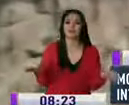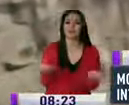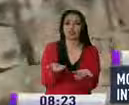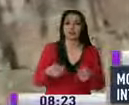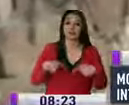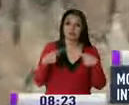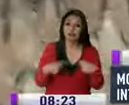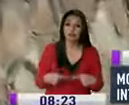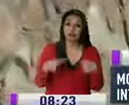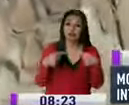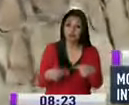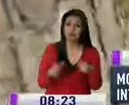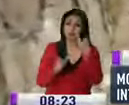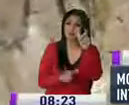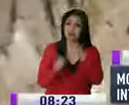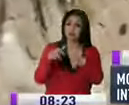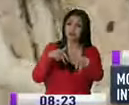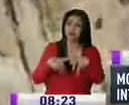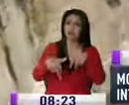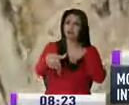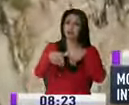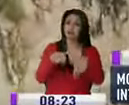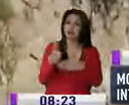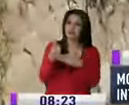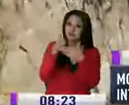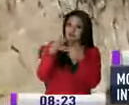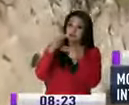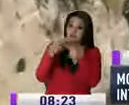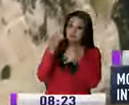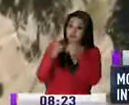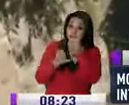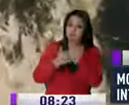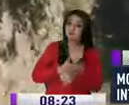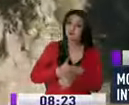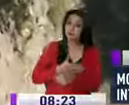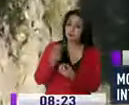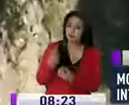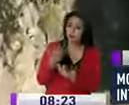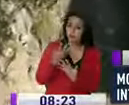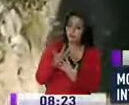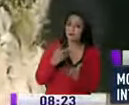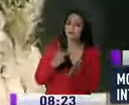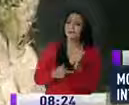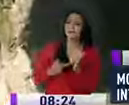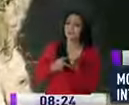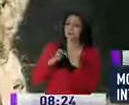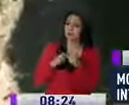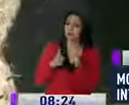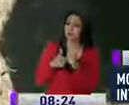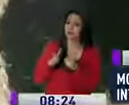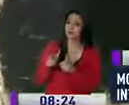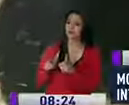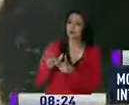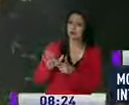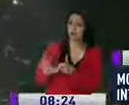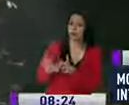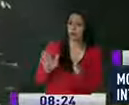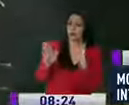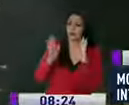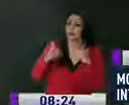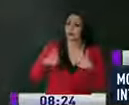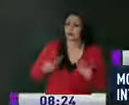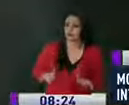días también es muy transitado. Vecina, ayúdeme con su nombre y apellido y coménteme entonces qué problemas les ha traído que no tengan atención